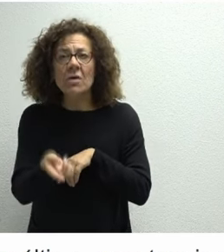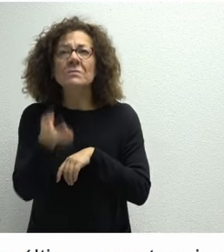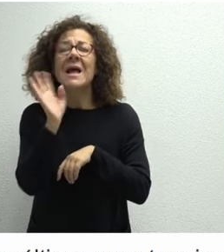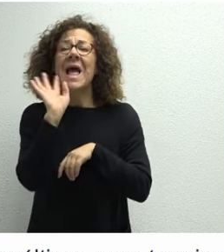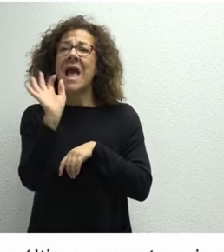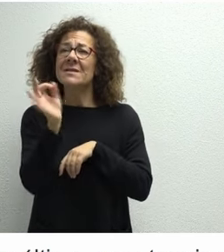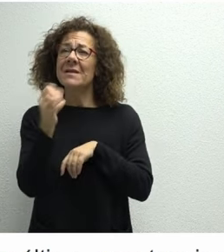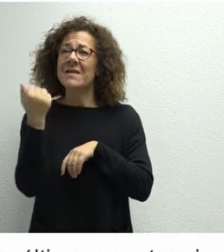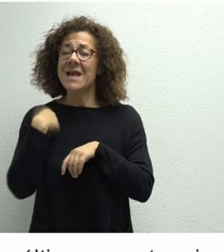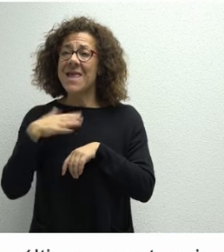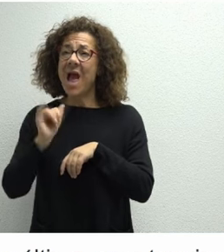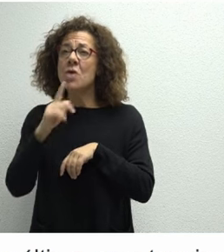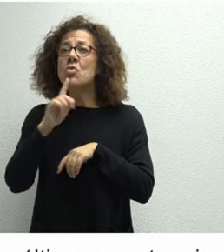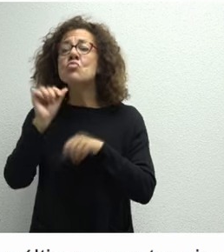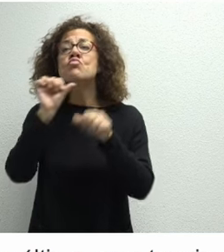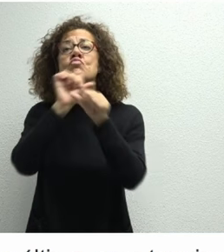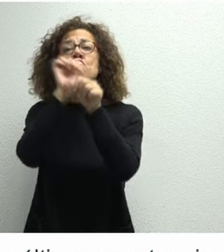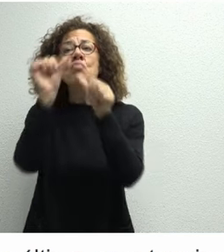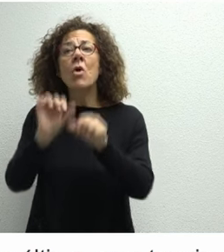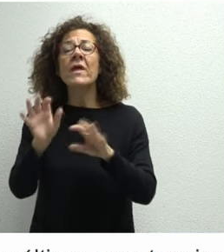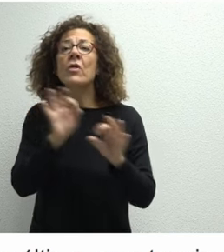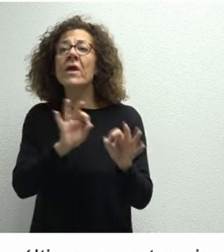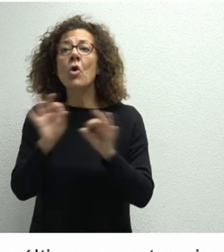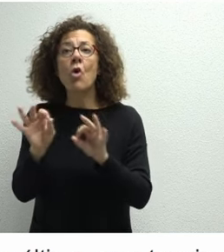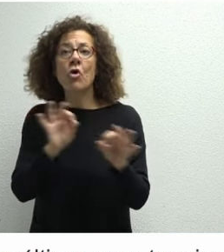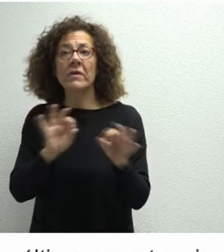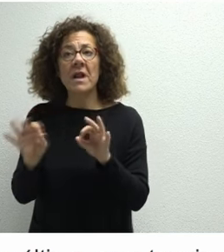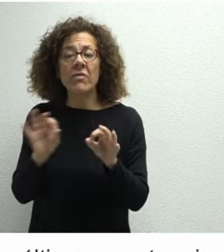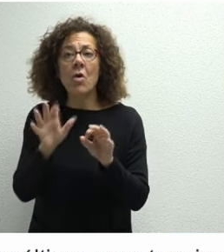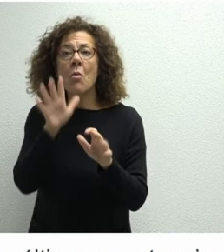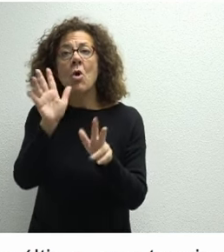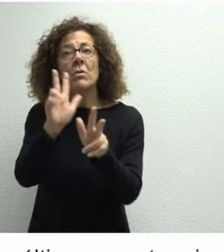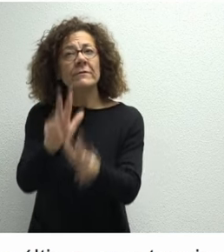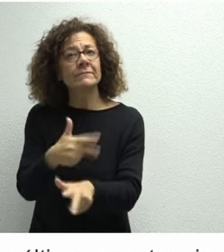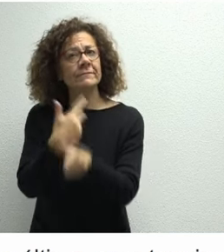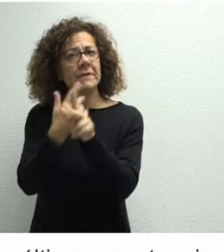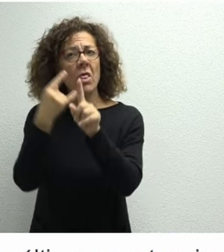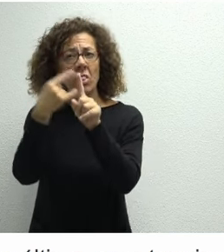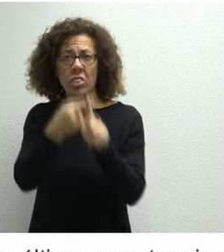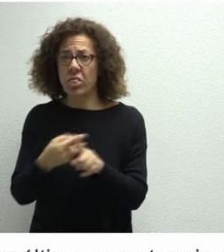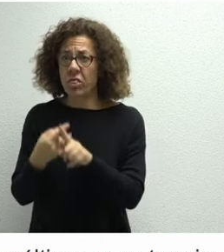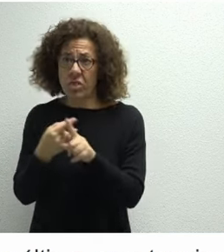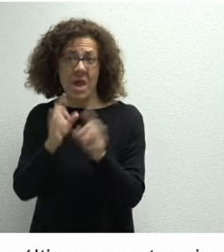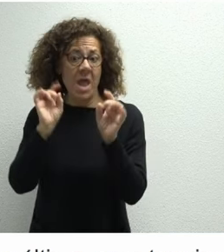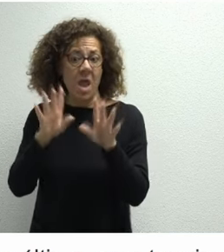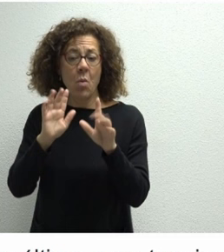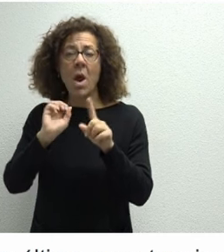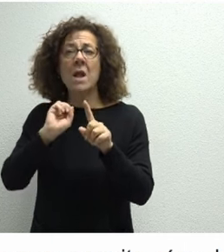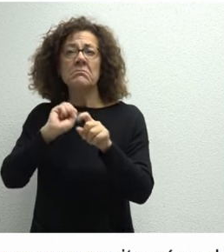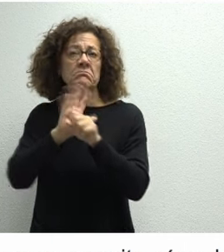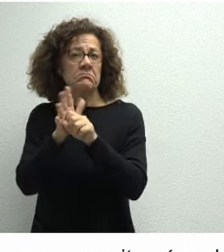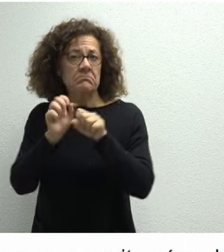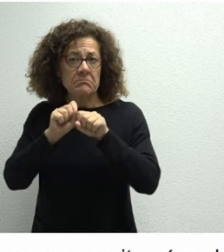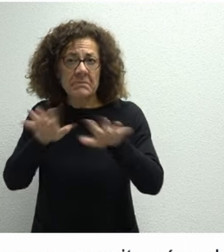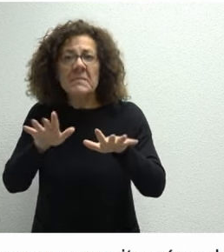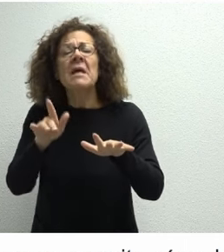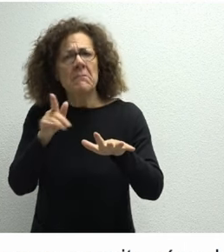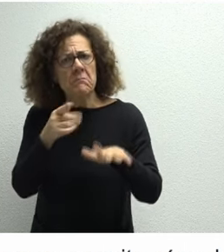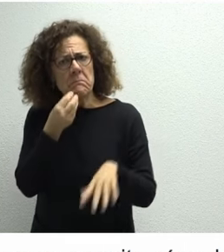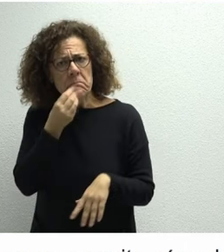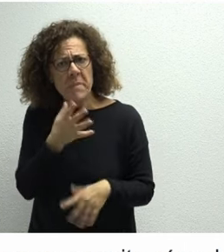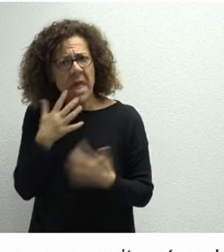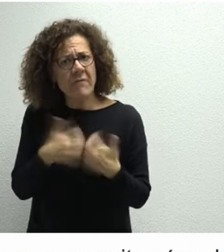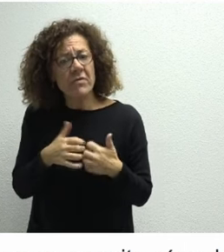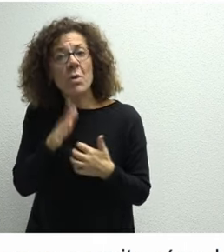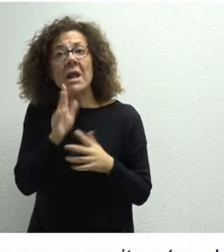hemos instaurado un modelo de de coordinación por videoconferencia por zund desde pandemia y creemos que nos Funciona muy bien porque al